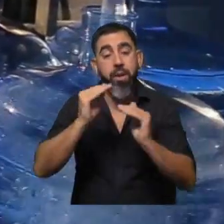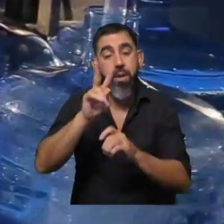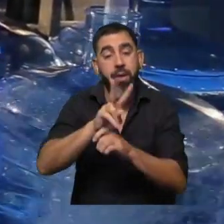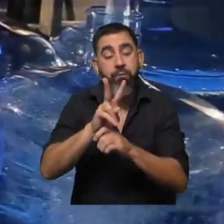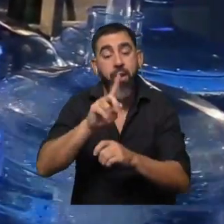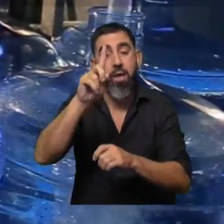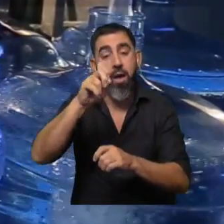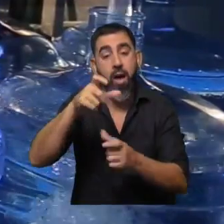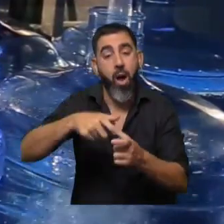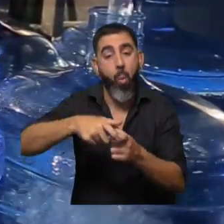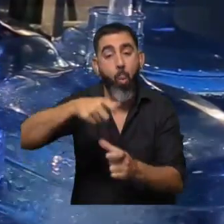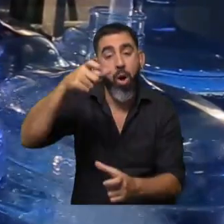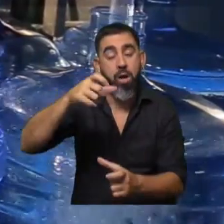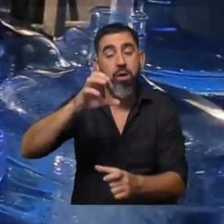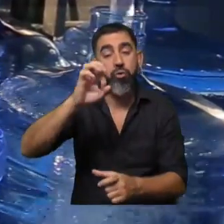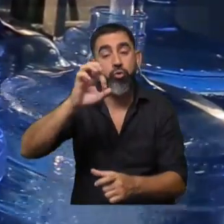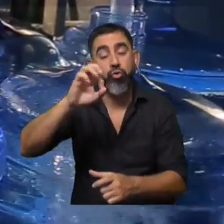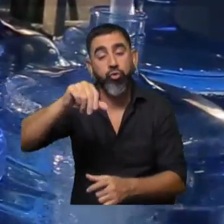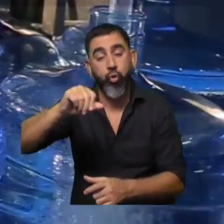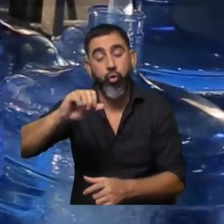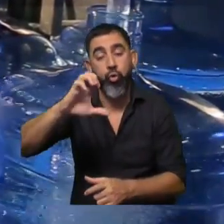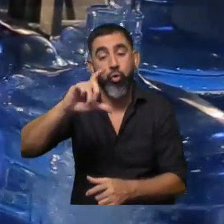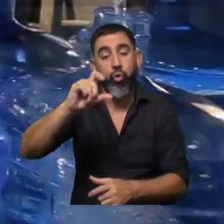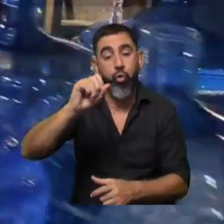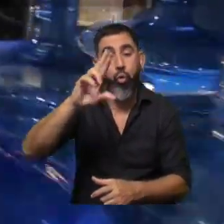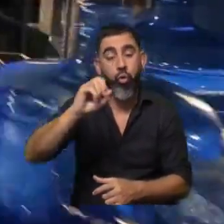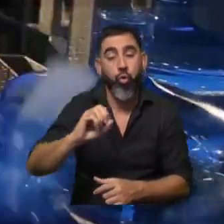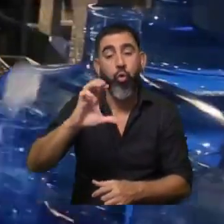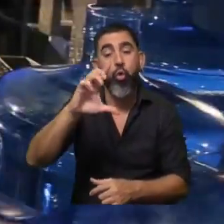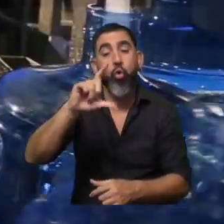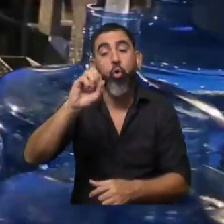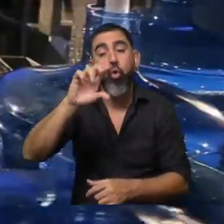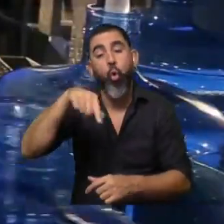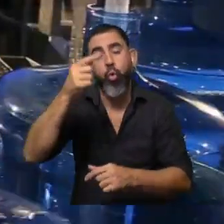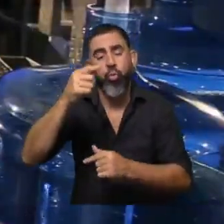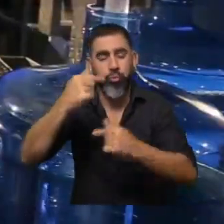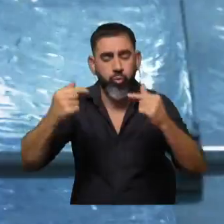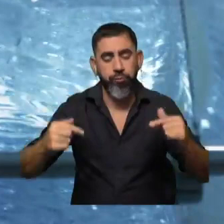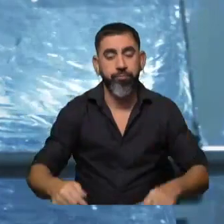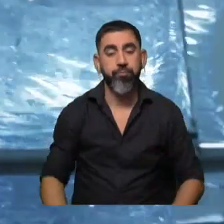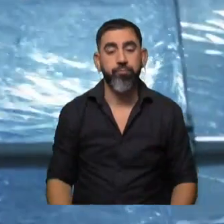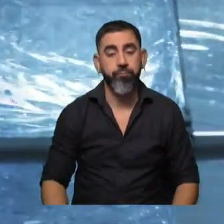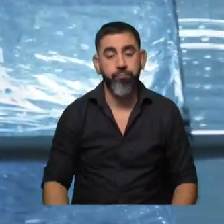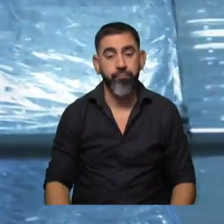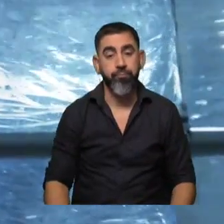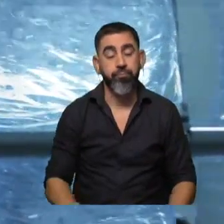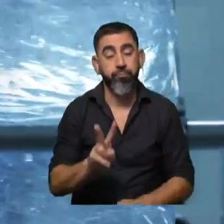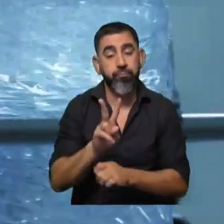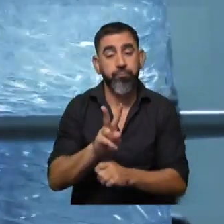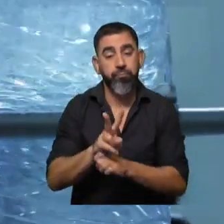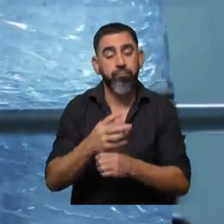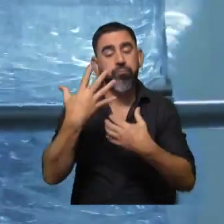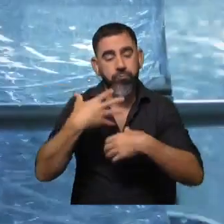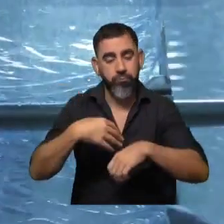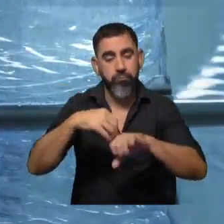agua embotellada son sodio y cloruros, estos últimos provenientes de otros minerales. En estos controles se han